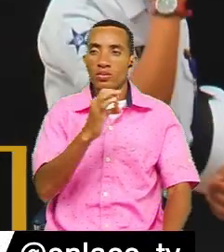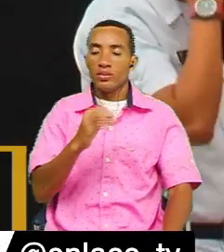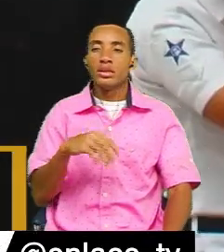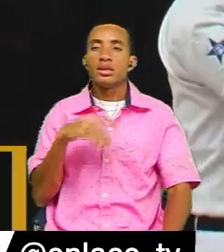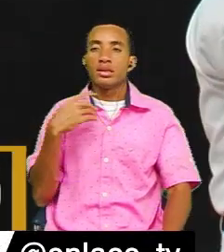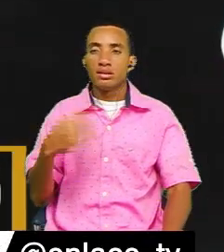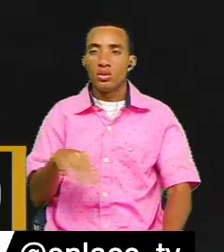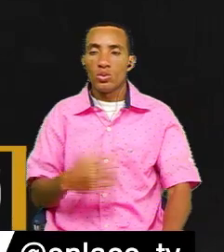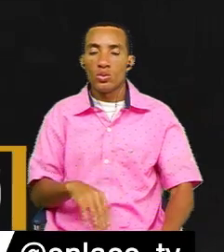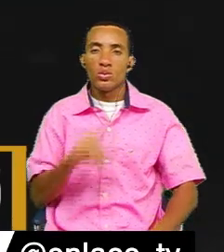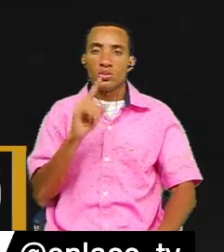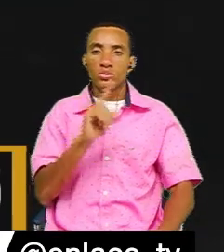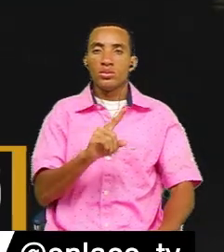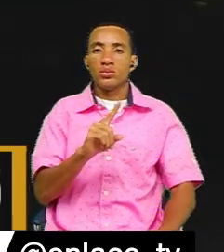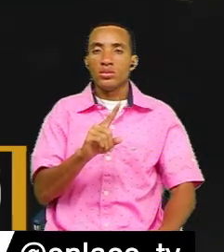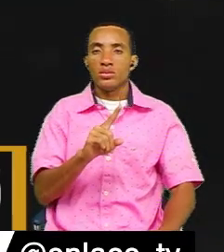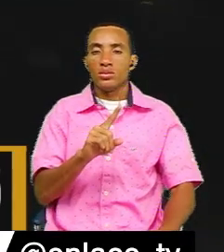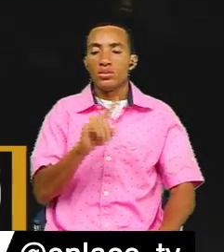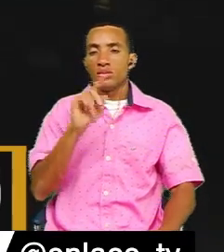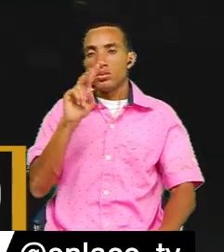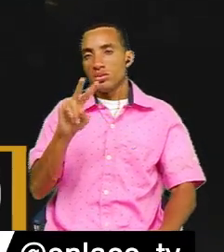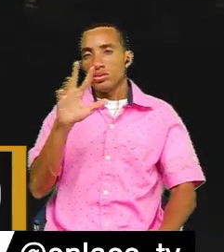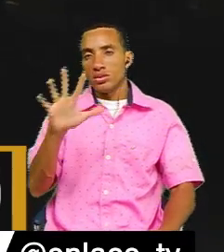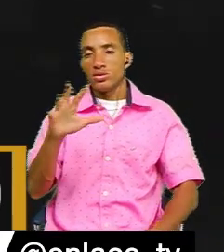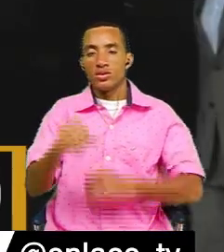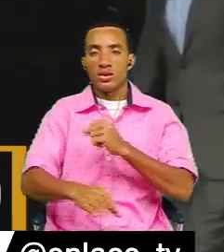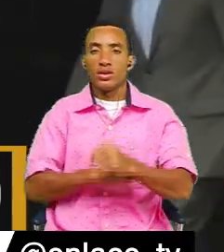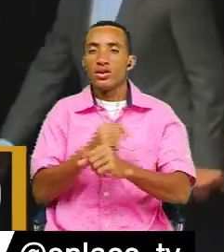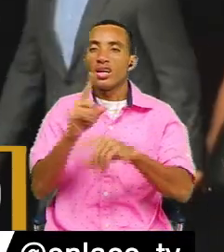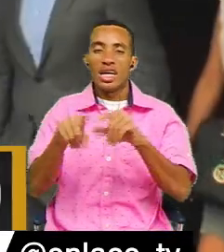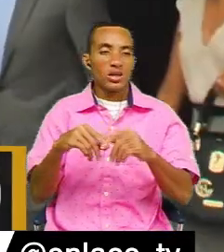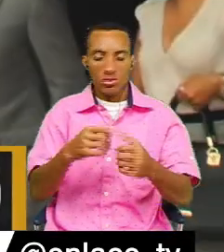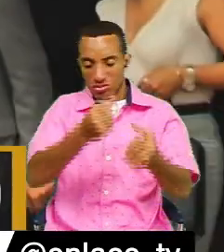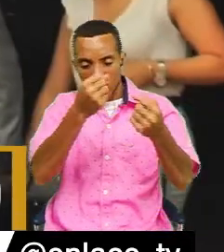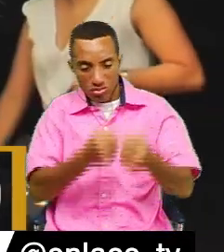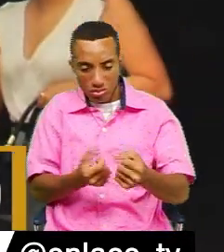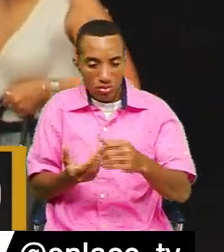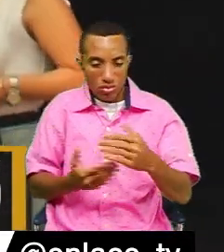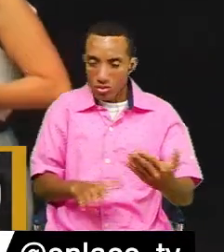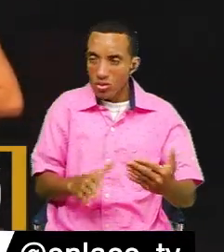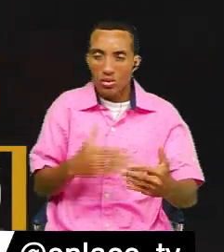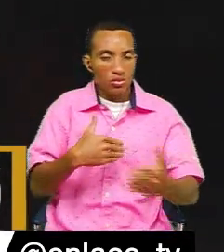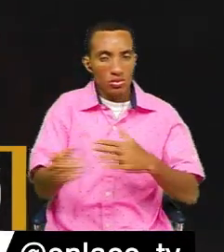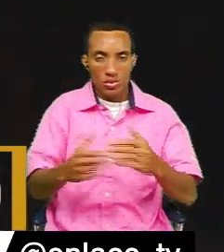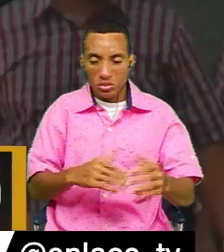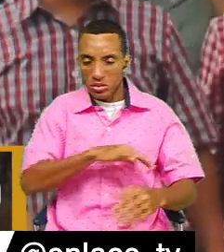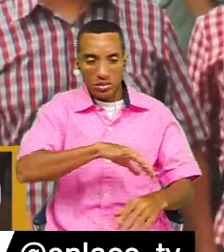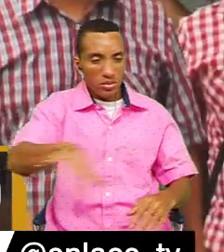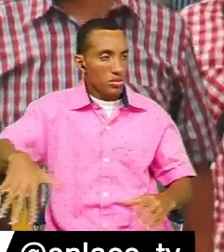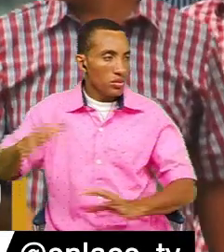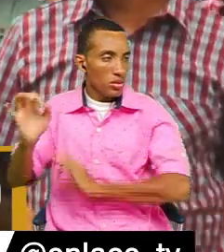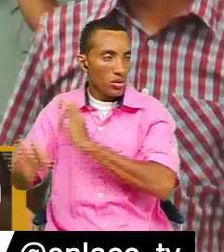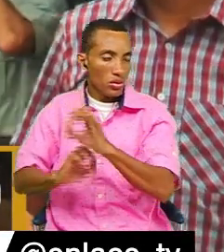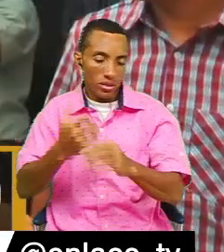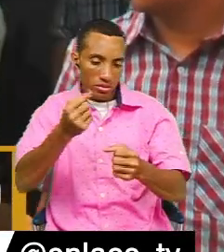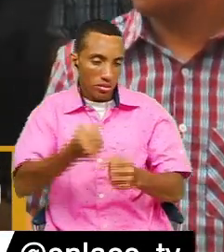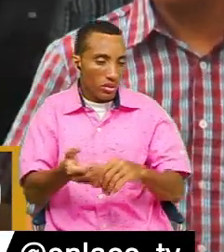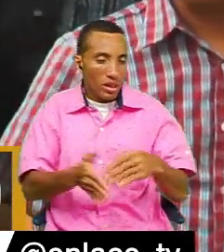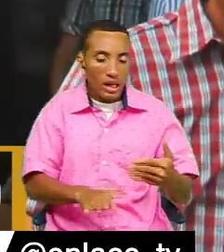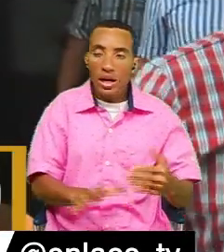durante estos 25 años ofrendaron su vida por la tranquilidad, la concordia y la paz. A todos